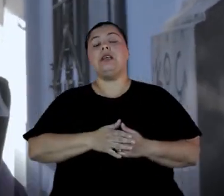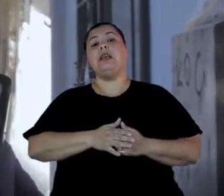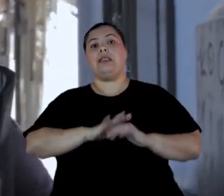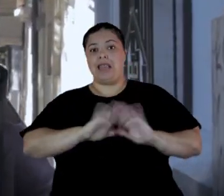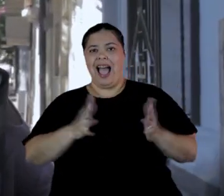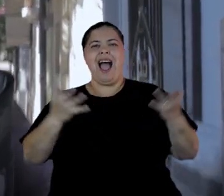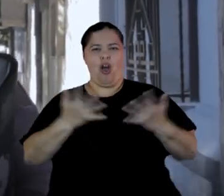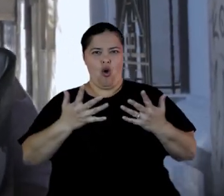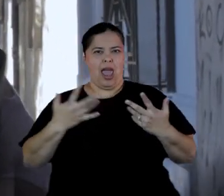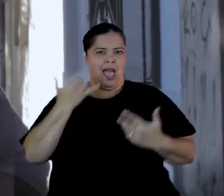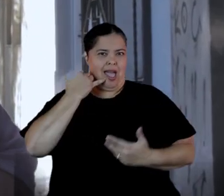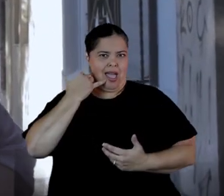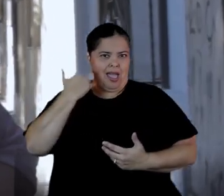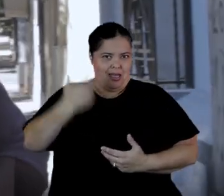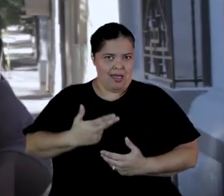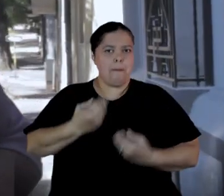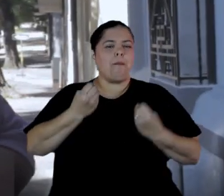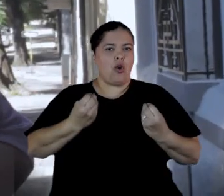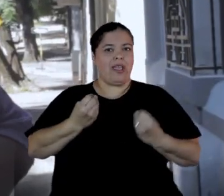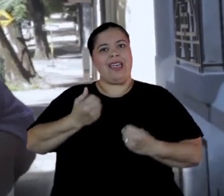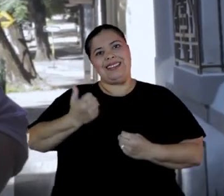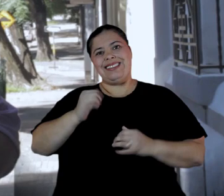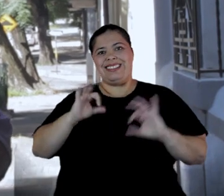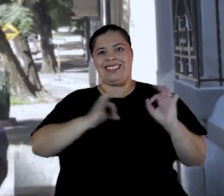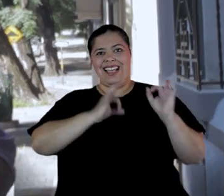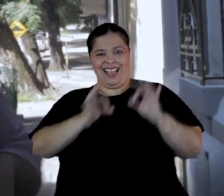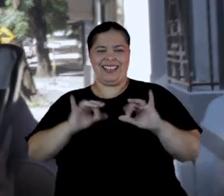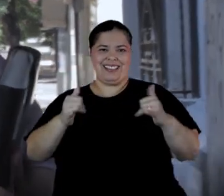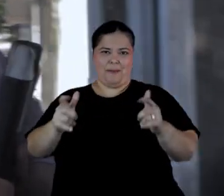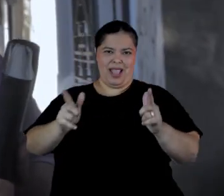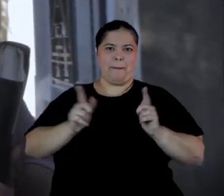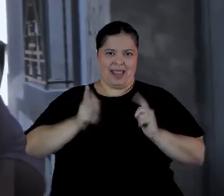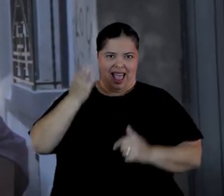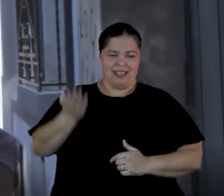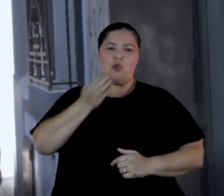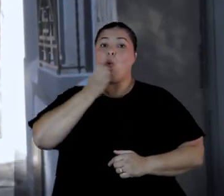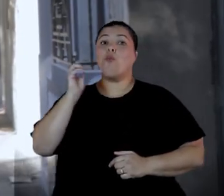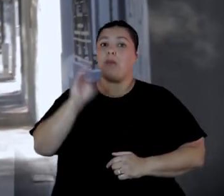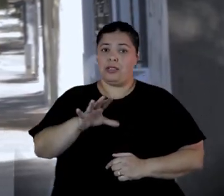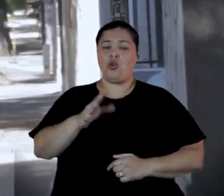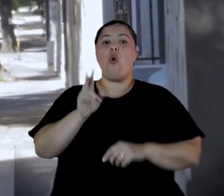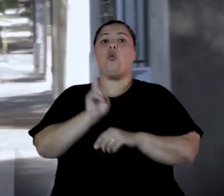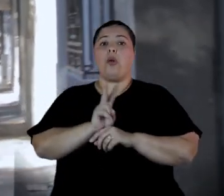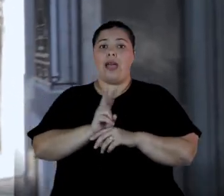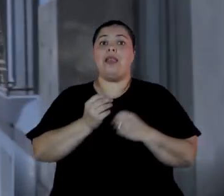te voy a cortar ahora porque ya llegué y me está esperando ella, ¿sí? Dale, dale. Bueno, un beso. Cuídate mucho, ¿sí?